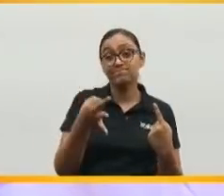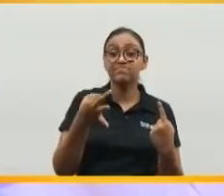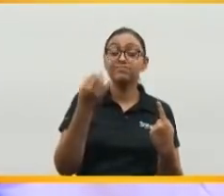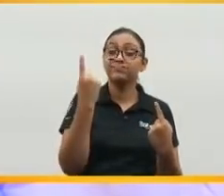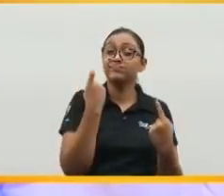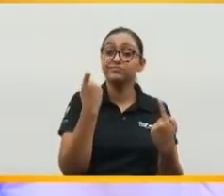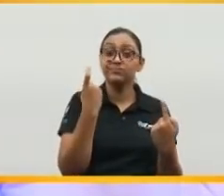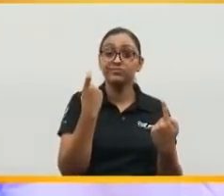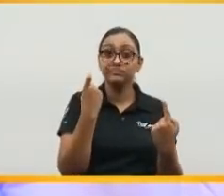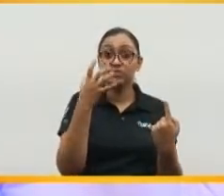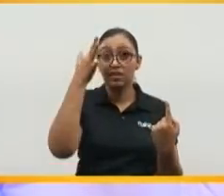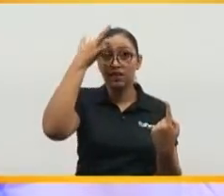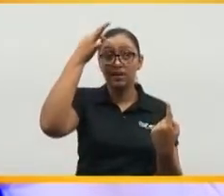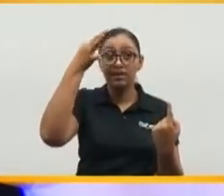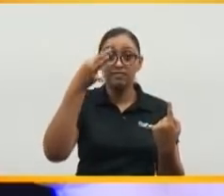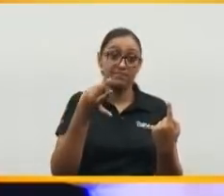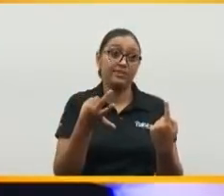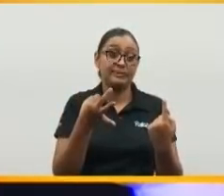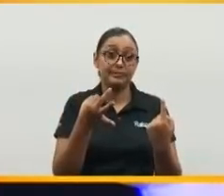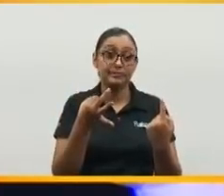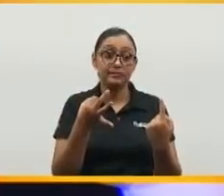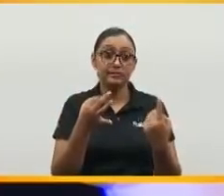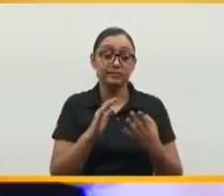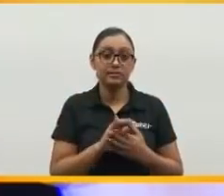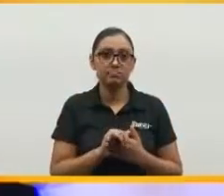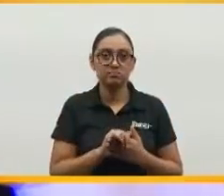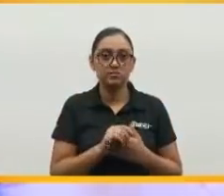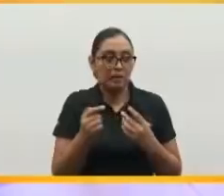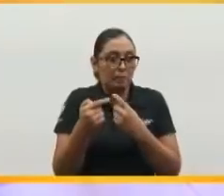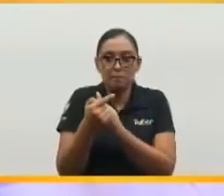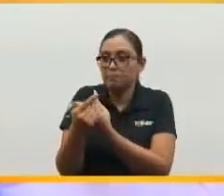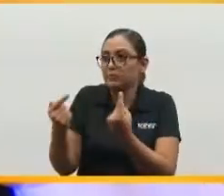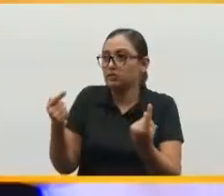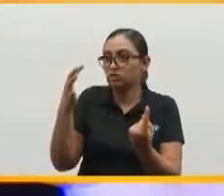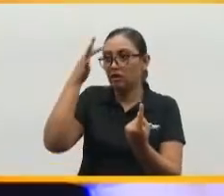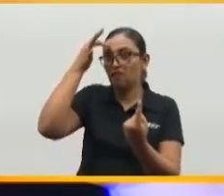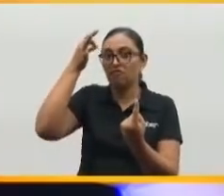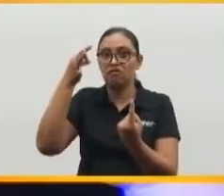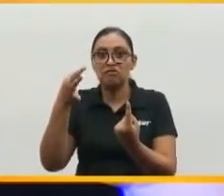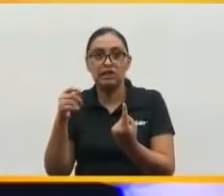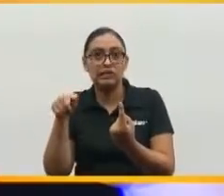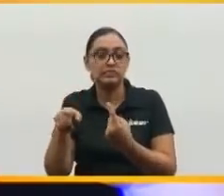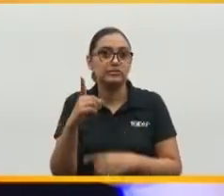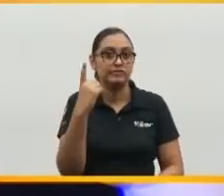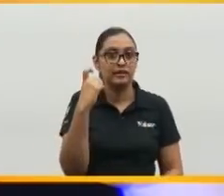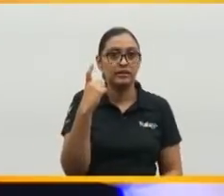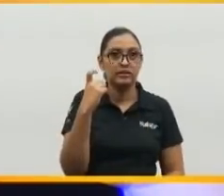Fe. No sé, hay gente que es excelente, pero le falta fe. Súper teólogo, le falta fe.